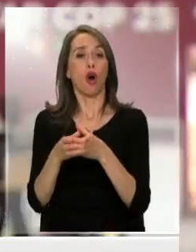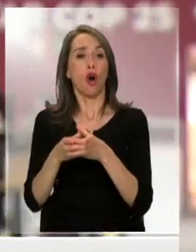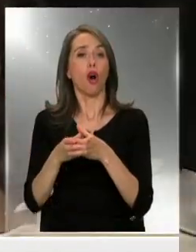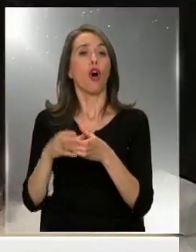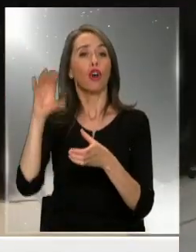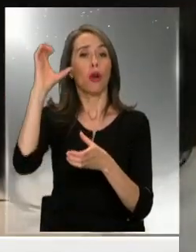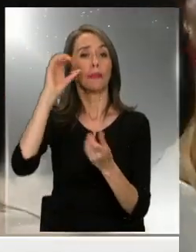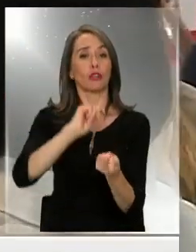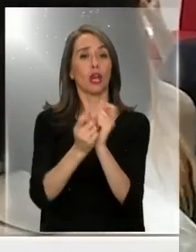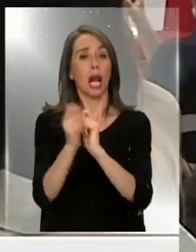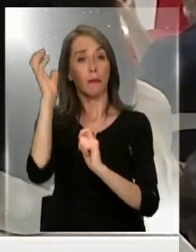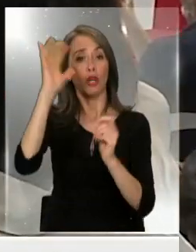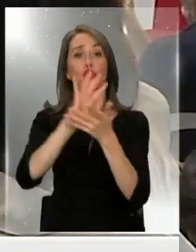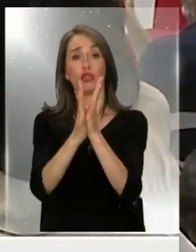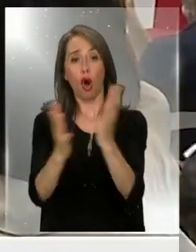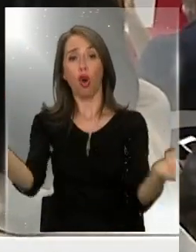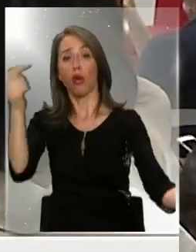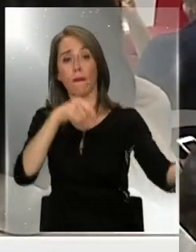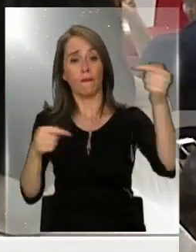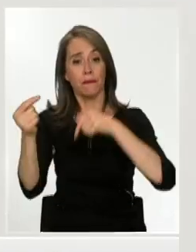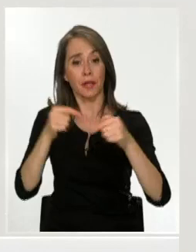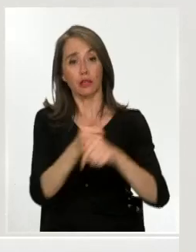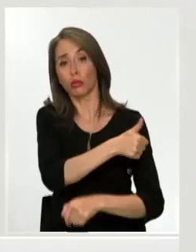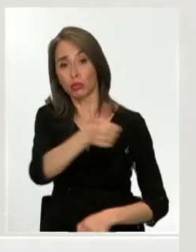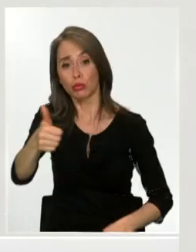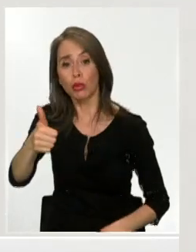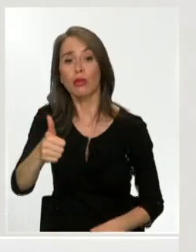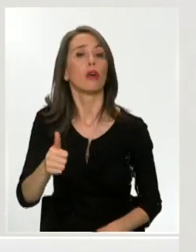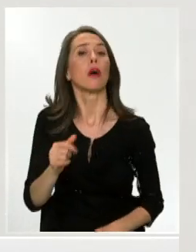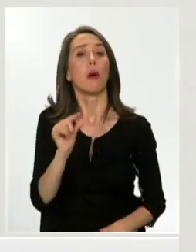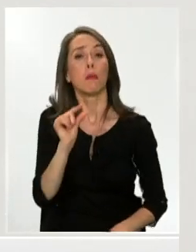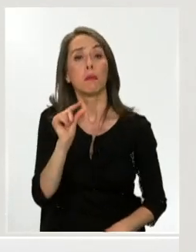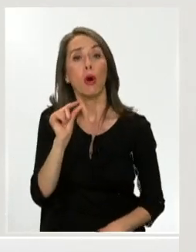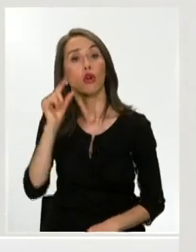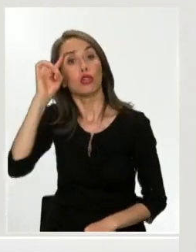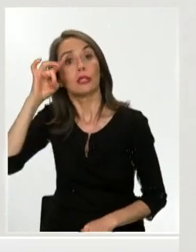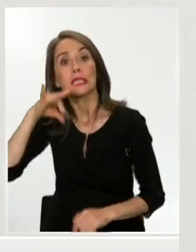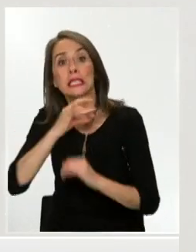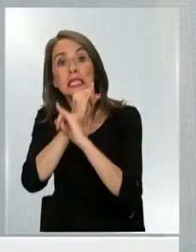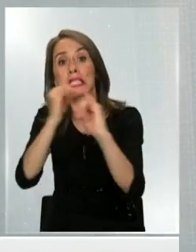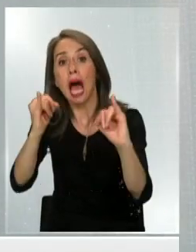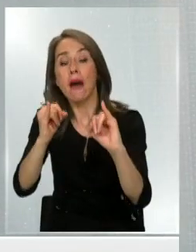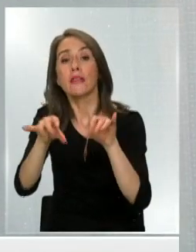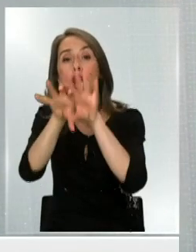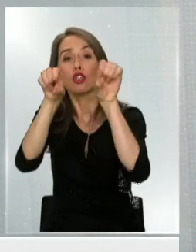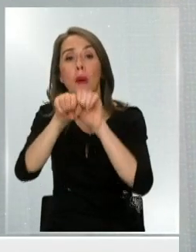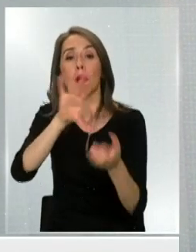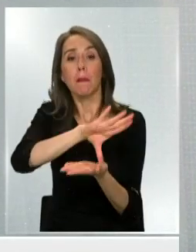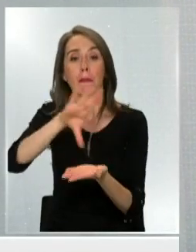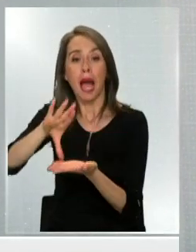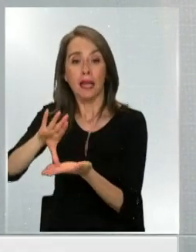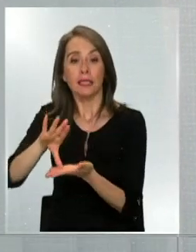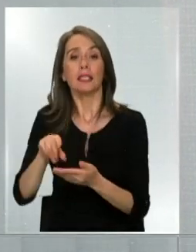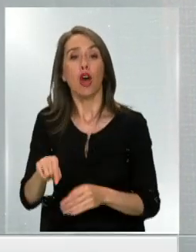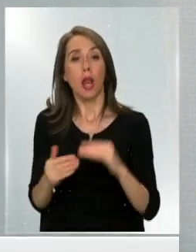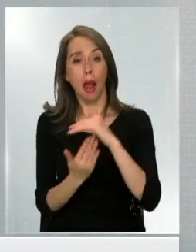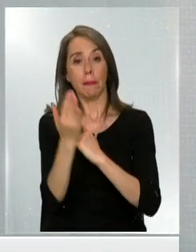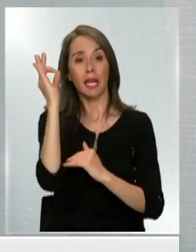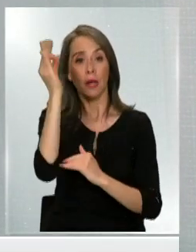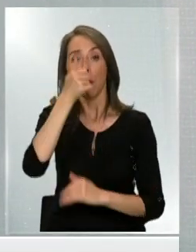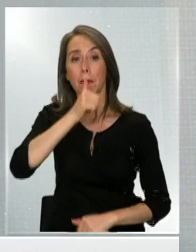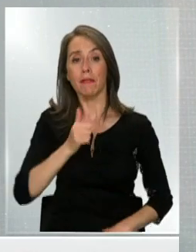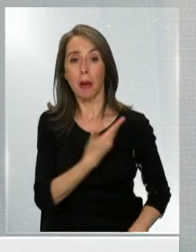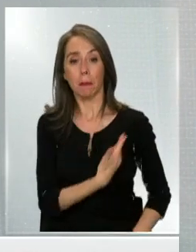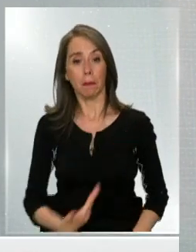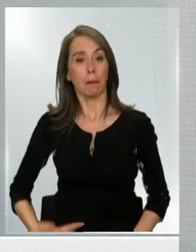todos presentes. Hasta ahora poco se sabe de los compromisos que los países han adoptado en esta cita. Esta mañana, en una reunión privada, la presidenta